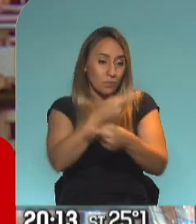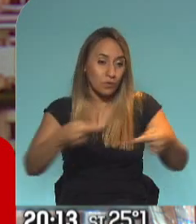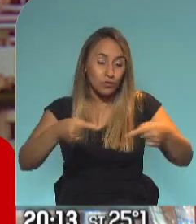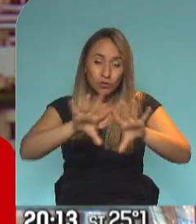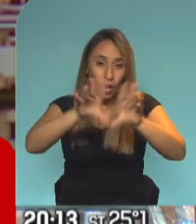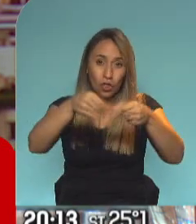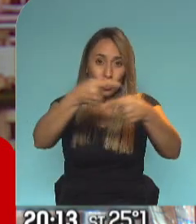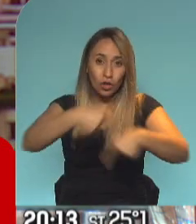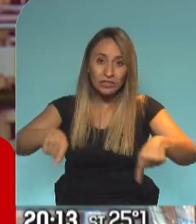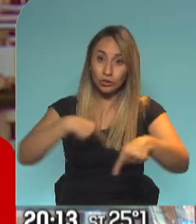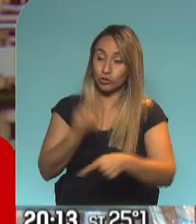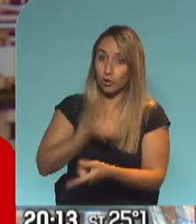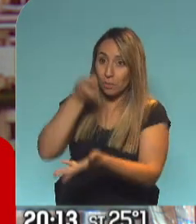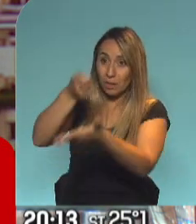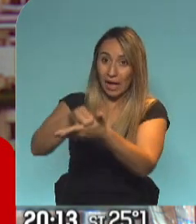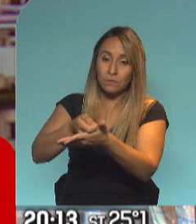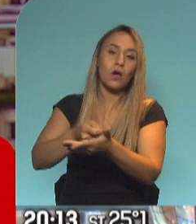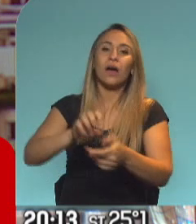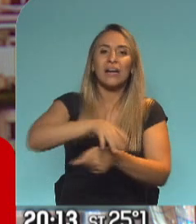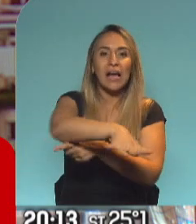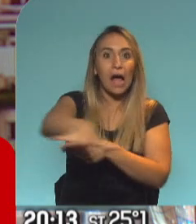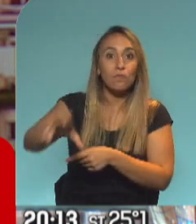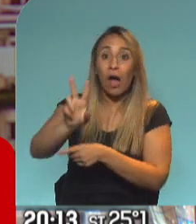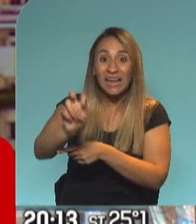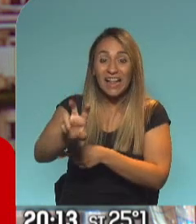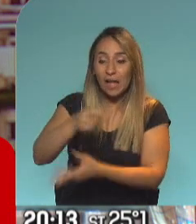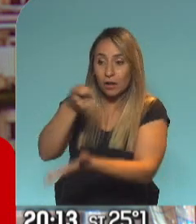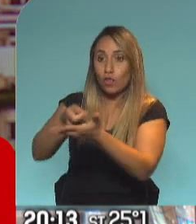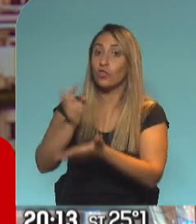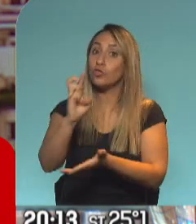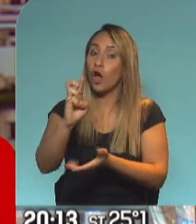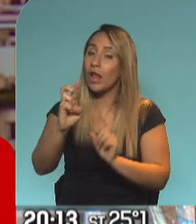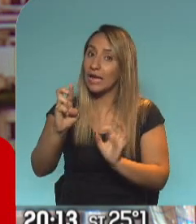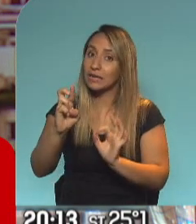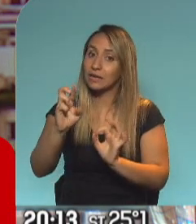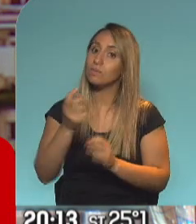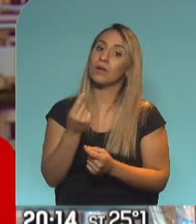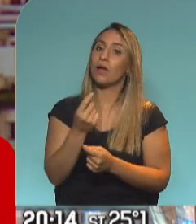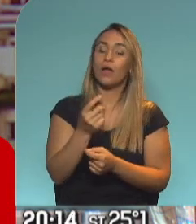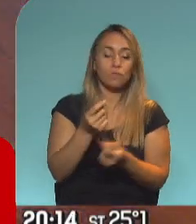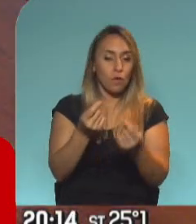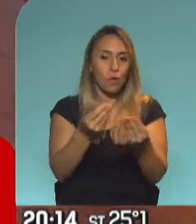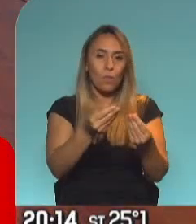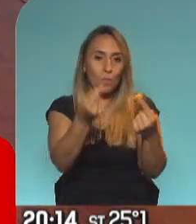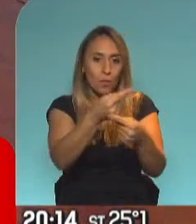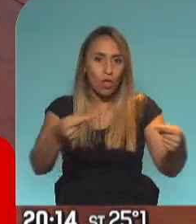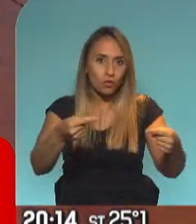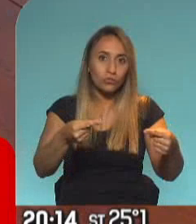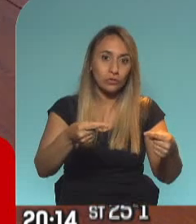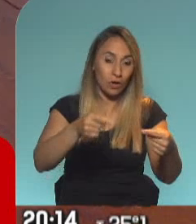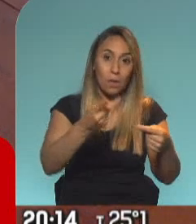dólares. Nosotros pagamos el alquiler del campo en dólares porque lo pagamos en valor producto, que está en